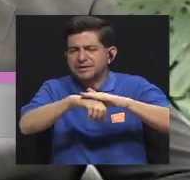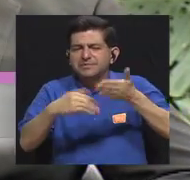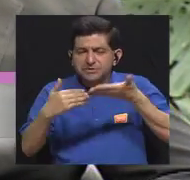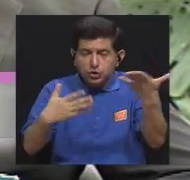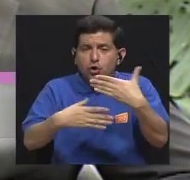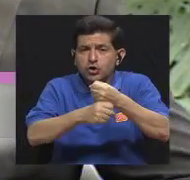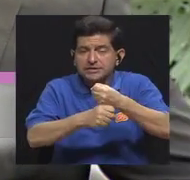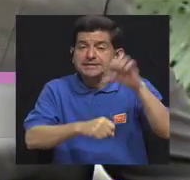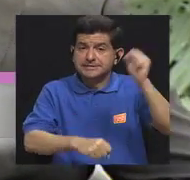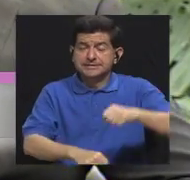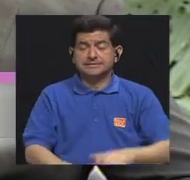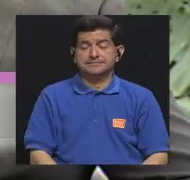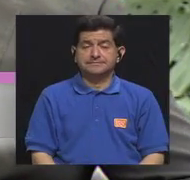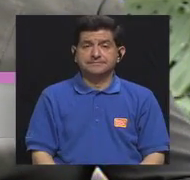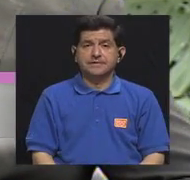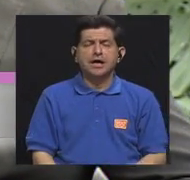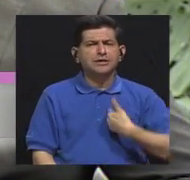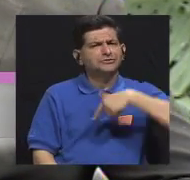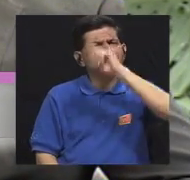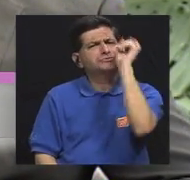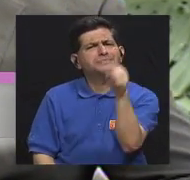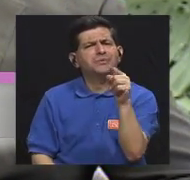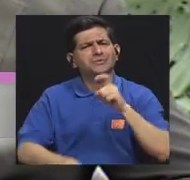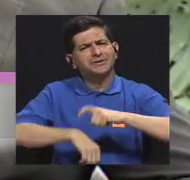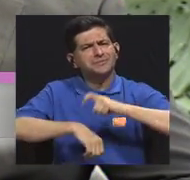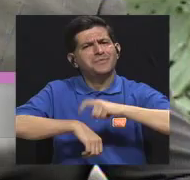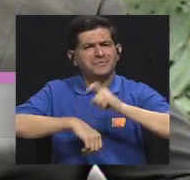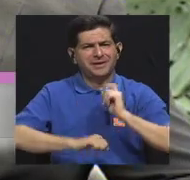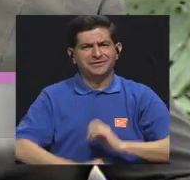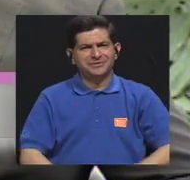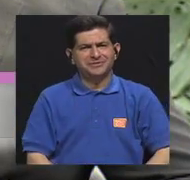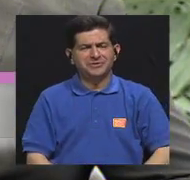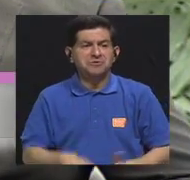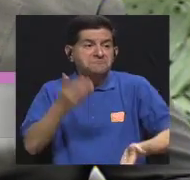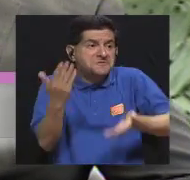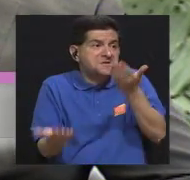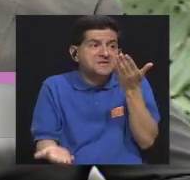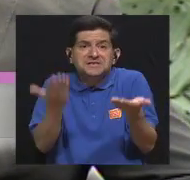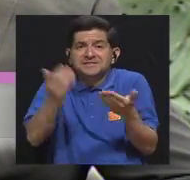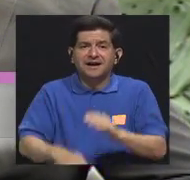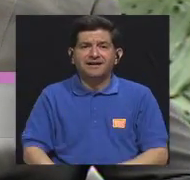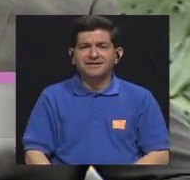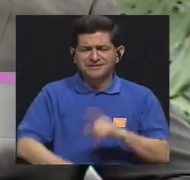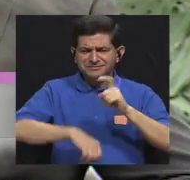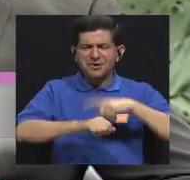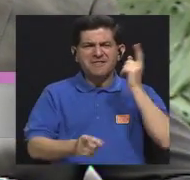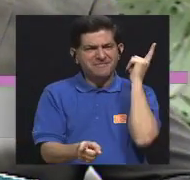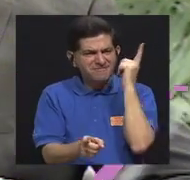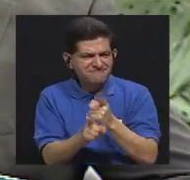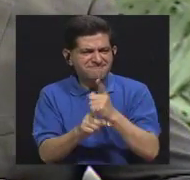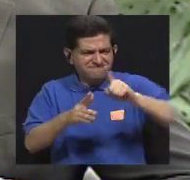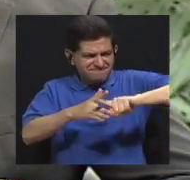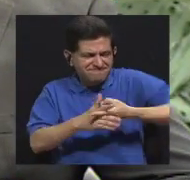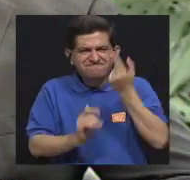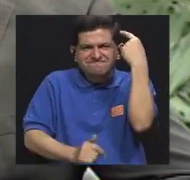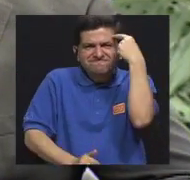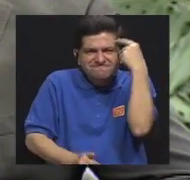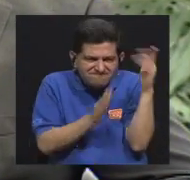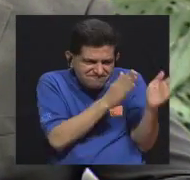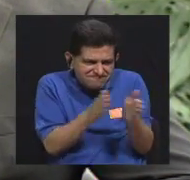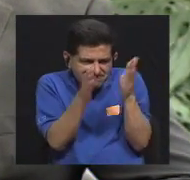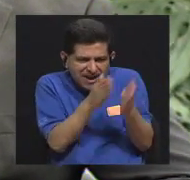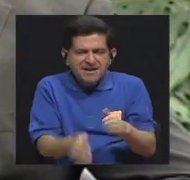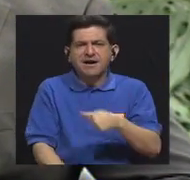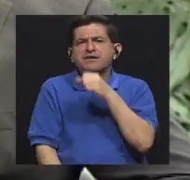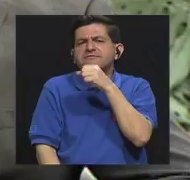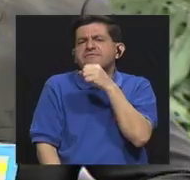cosas. Exacto. Quería preguntarle, ¿en qué momento es como el momento idóneo para comenzar a pensar y a planear la